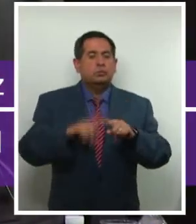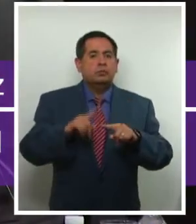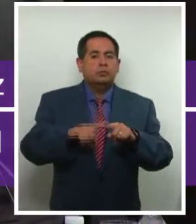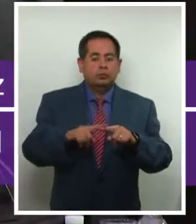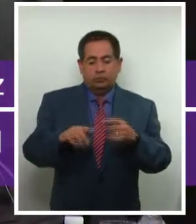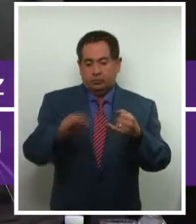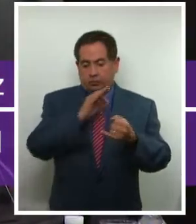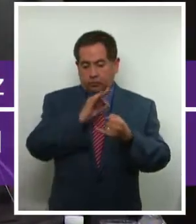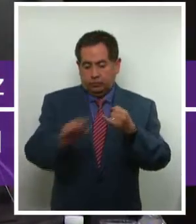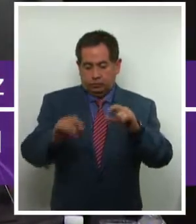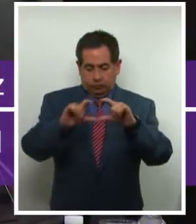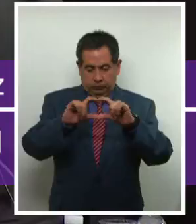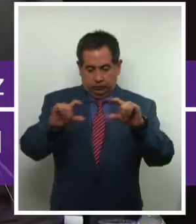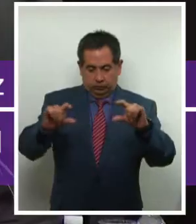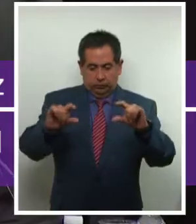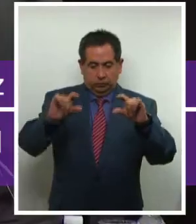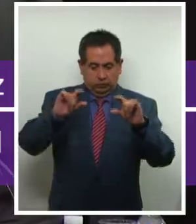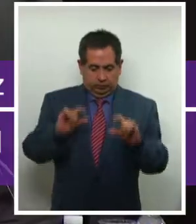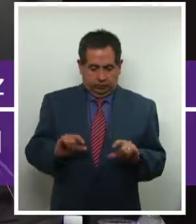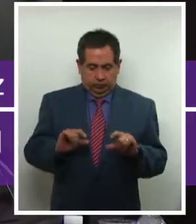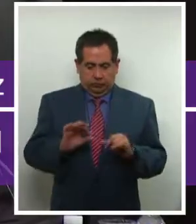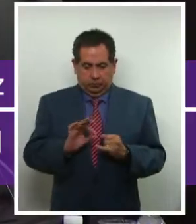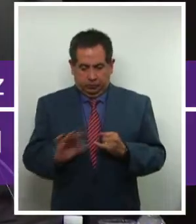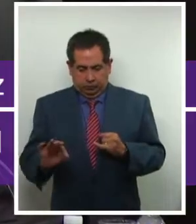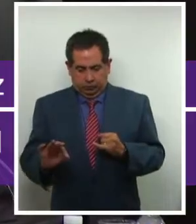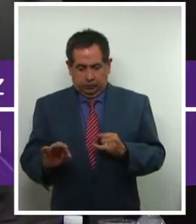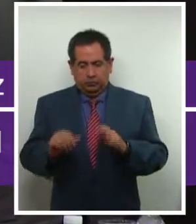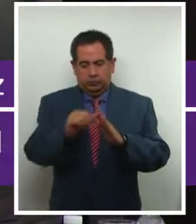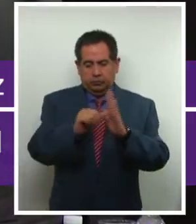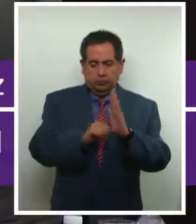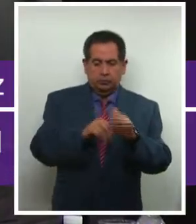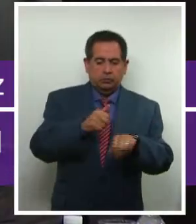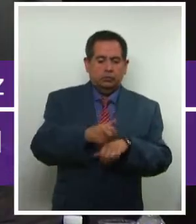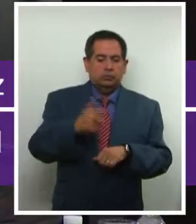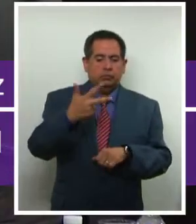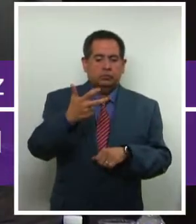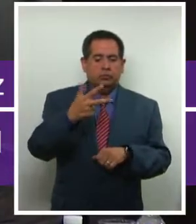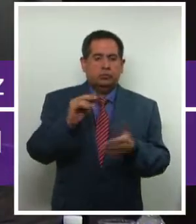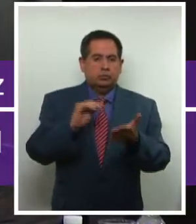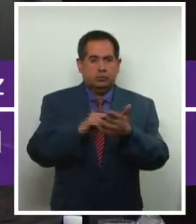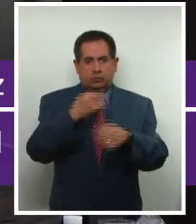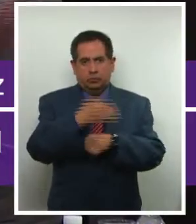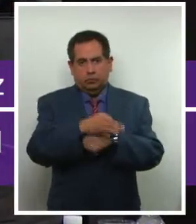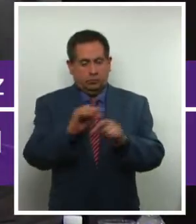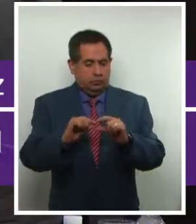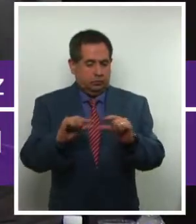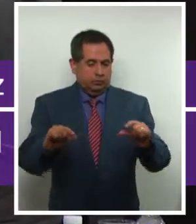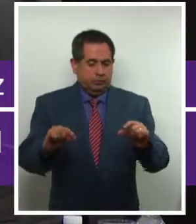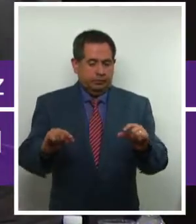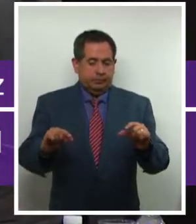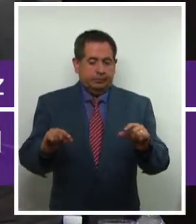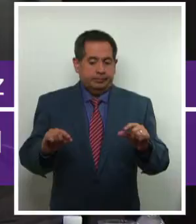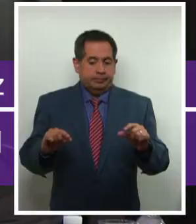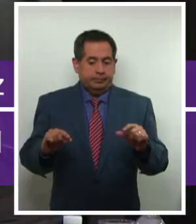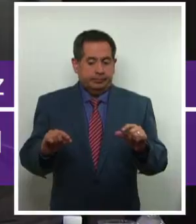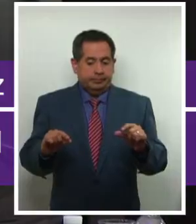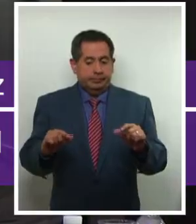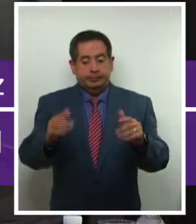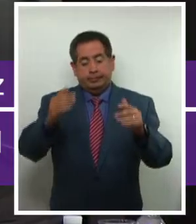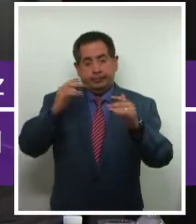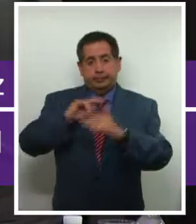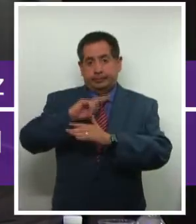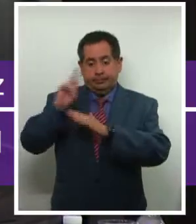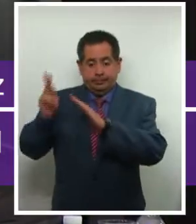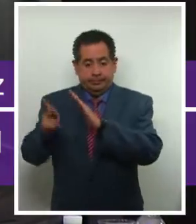en el último párrafo del artículo octavo transitorio, y dado que entre la reserva